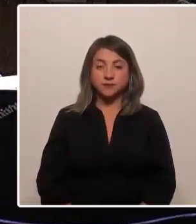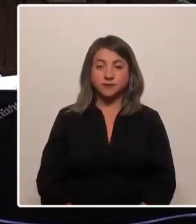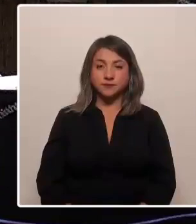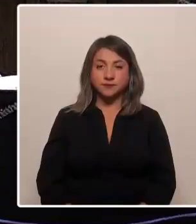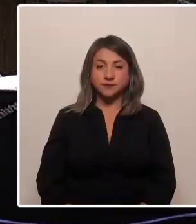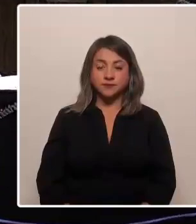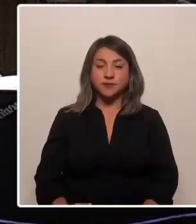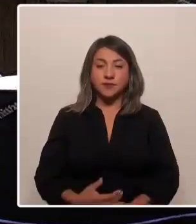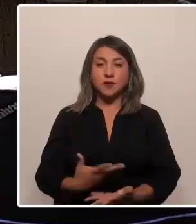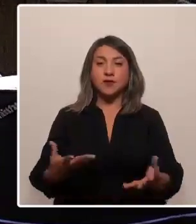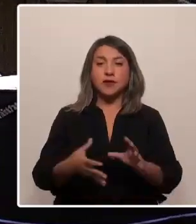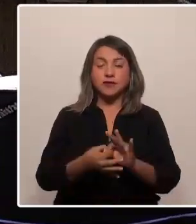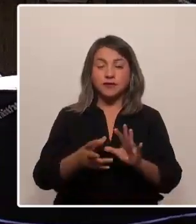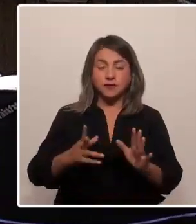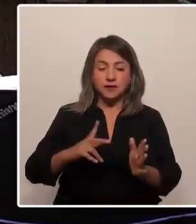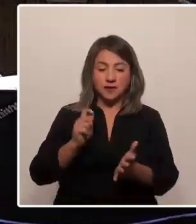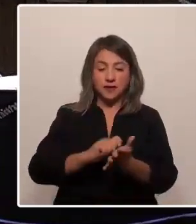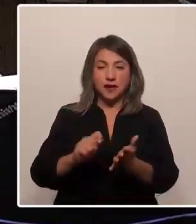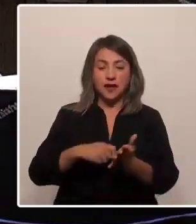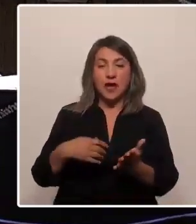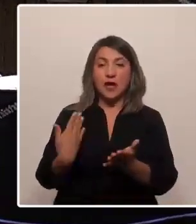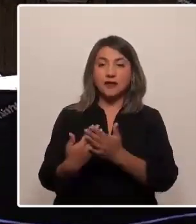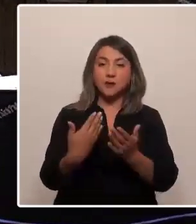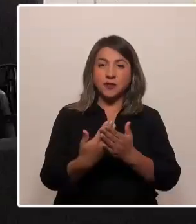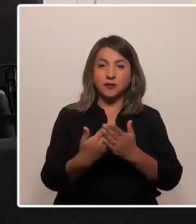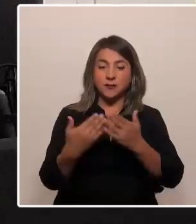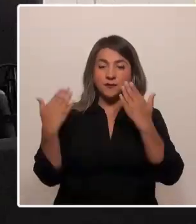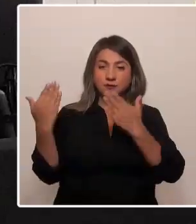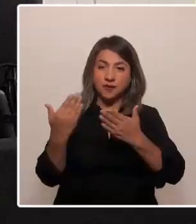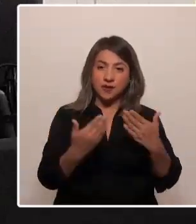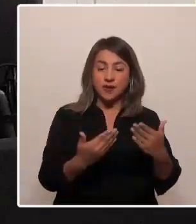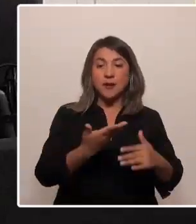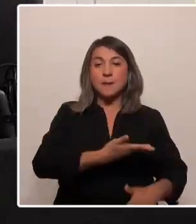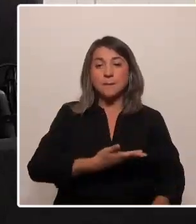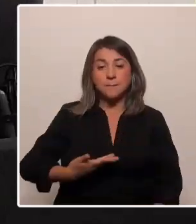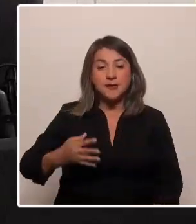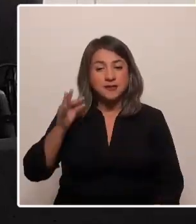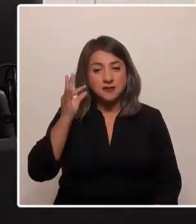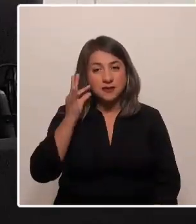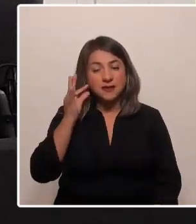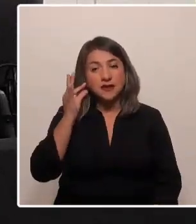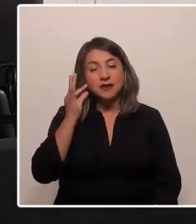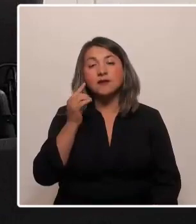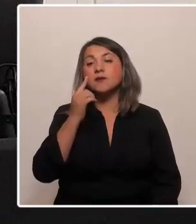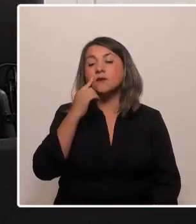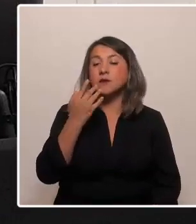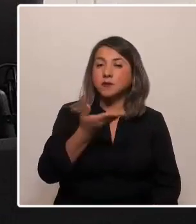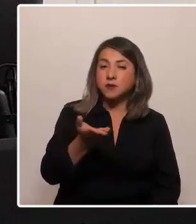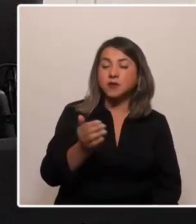Muchas gracias, señor secretario. Aprovecho de saludar a la presidenta y al vicepresidente y a todos mis compañeros